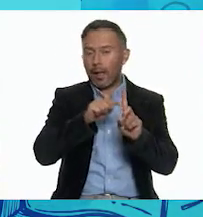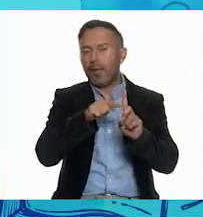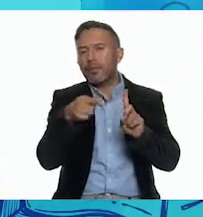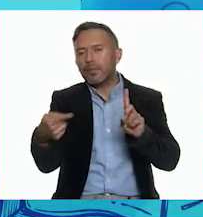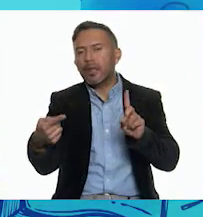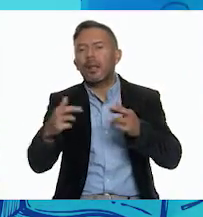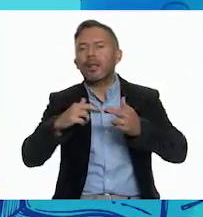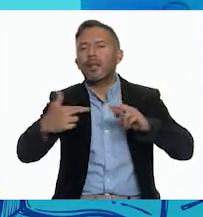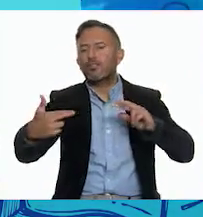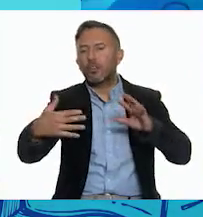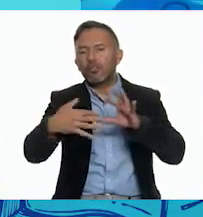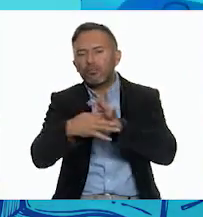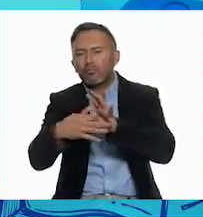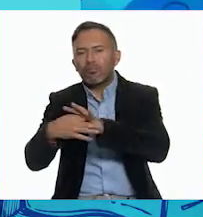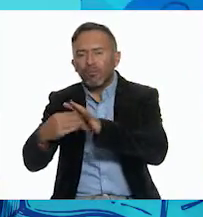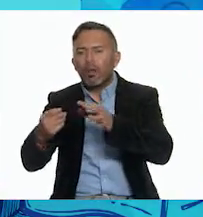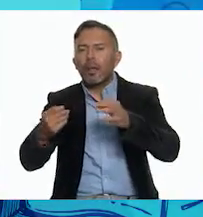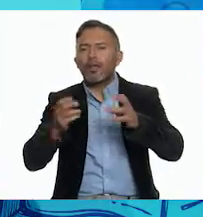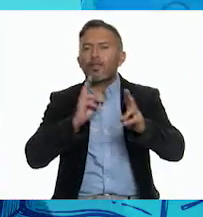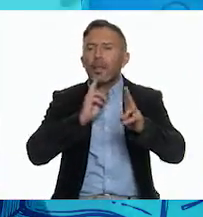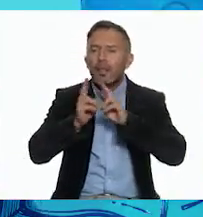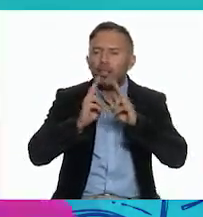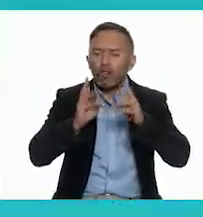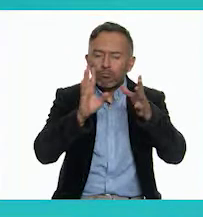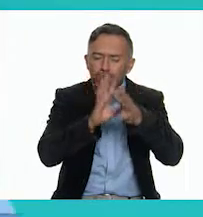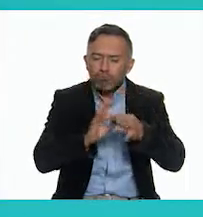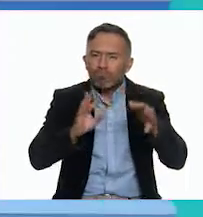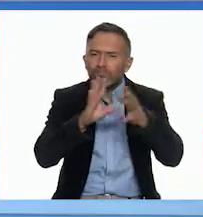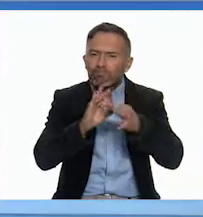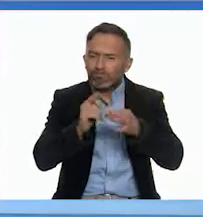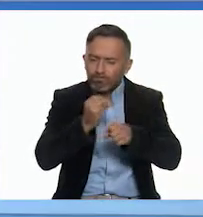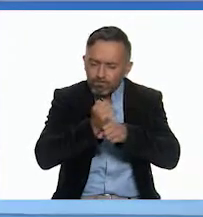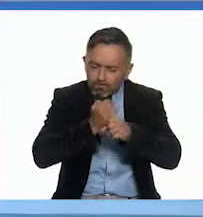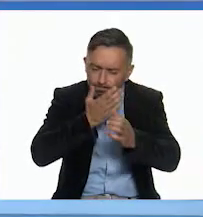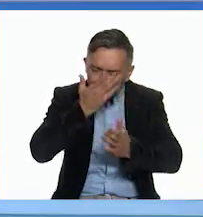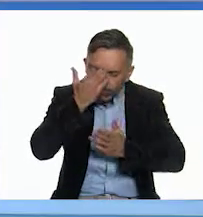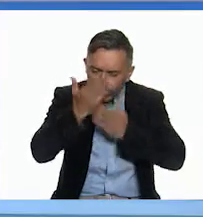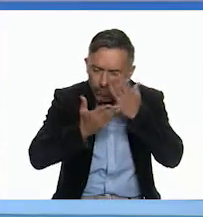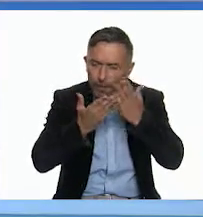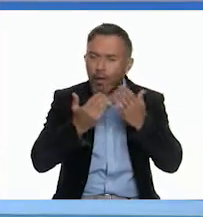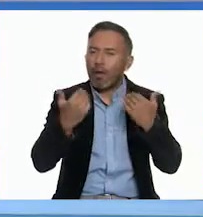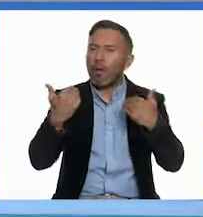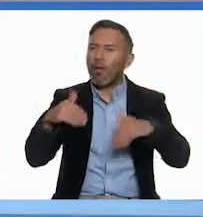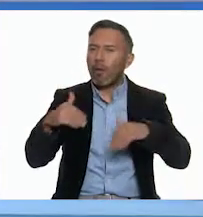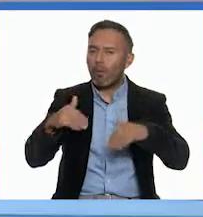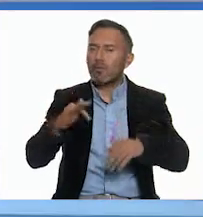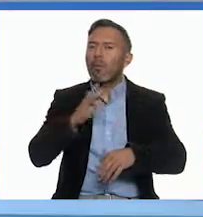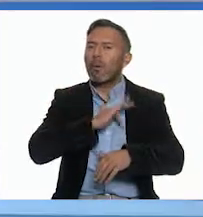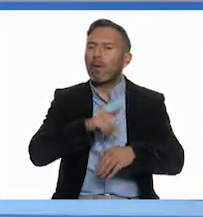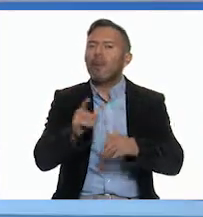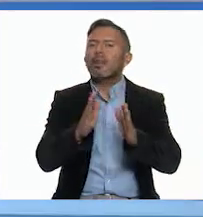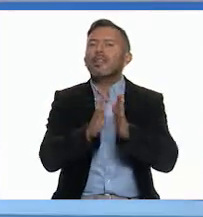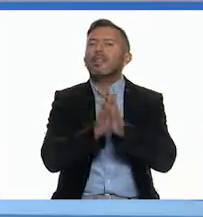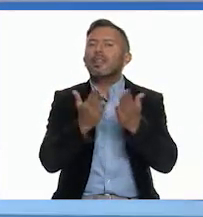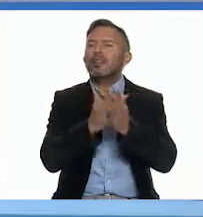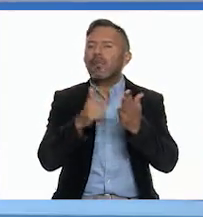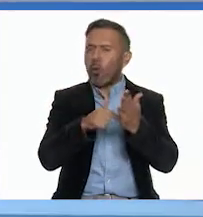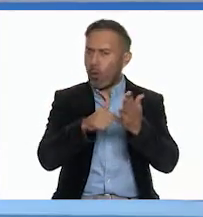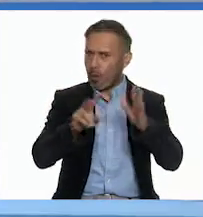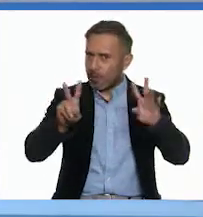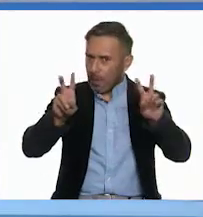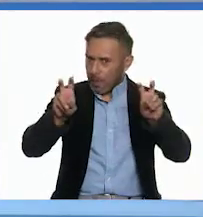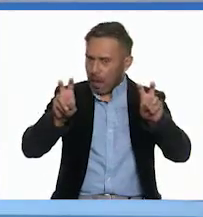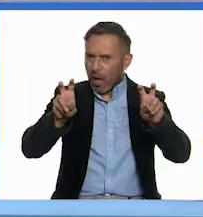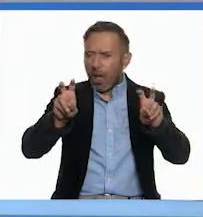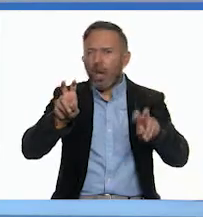narración. ¿Qué les parece? ¡Wow! Entonces podemos leer el libro de La peor señora del